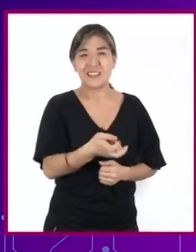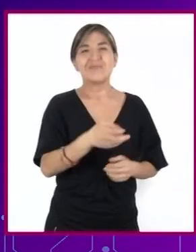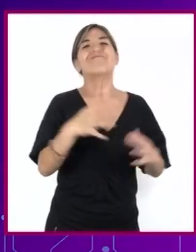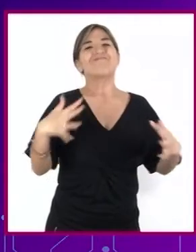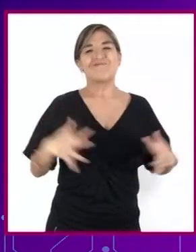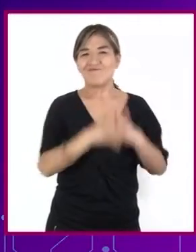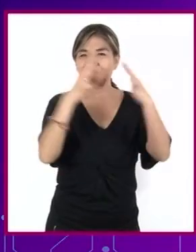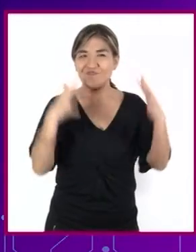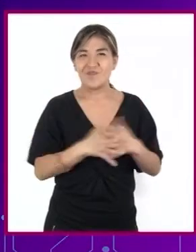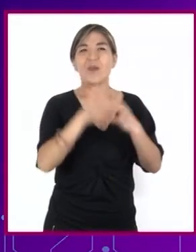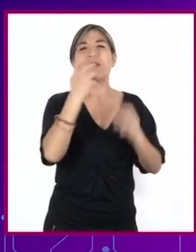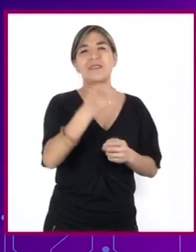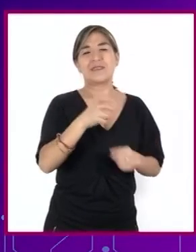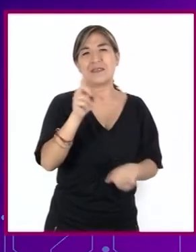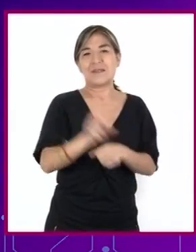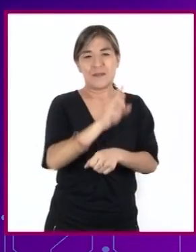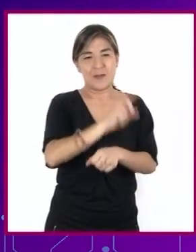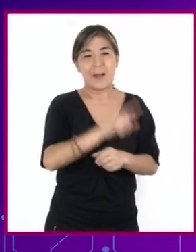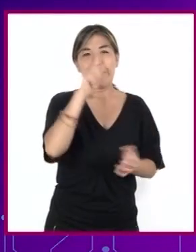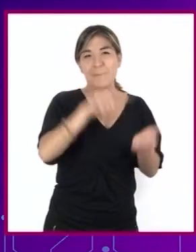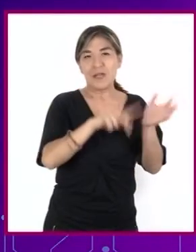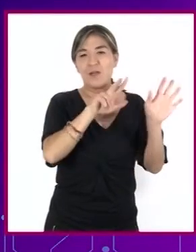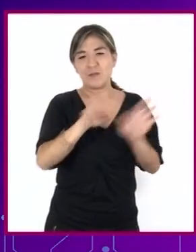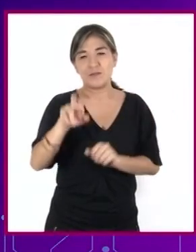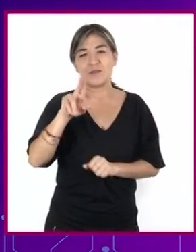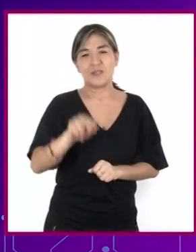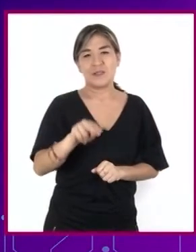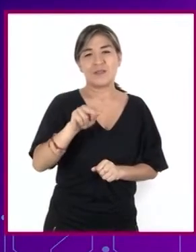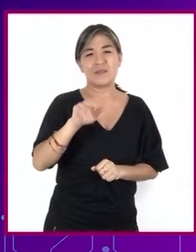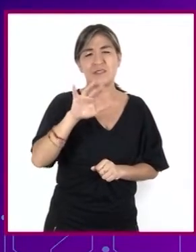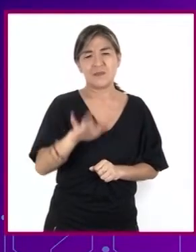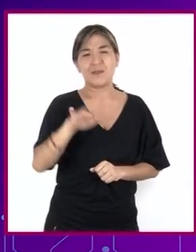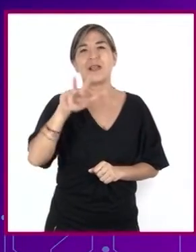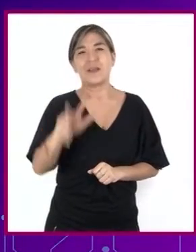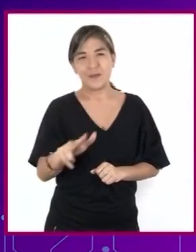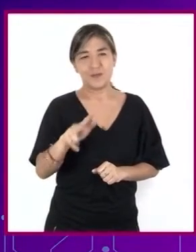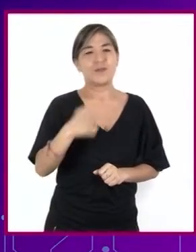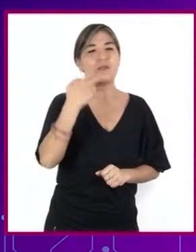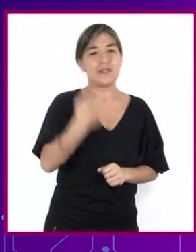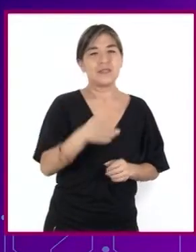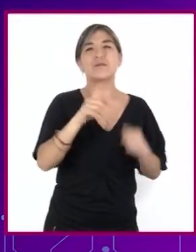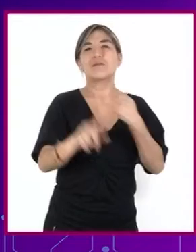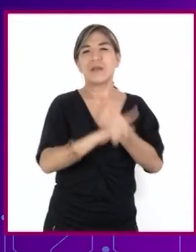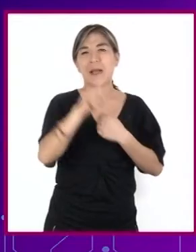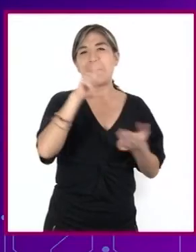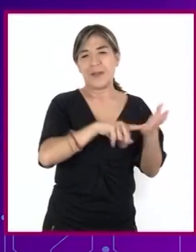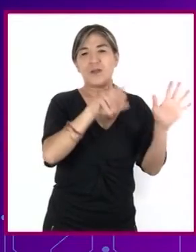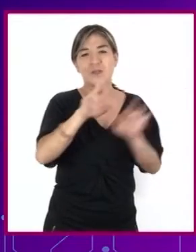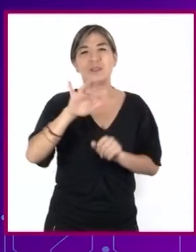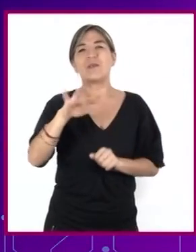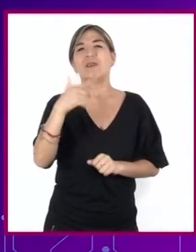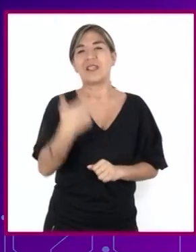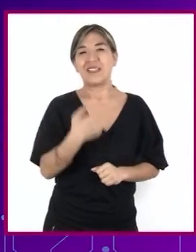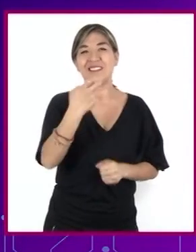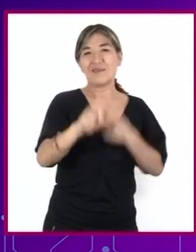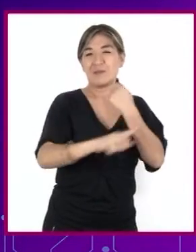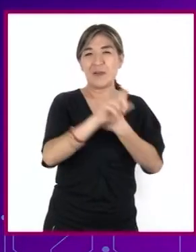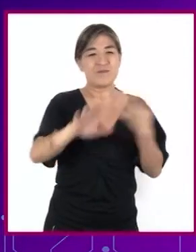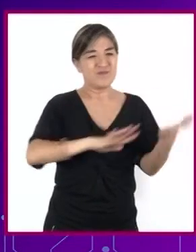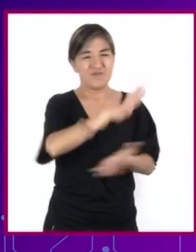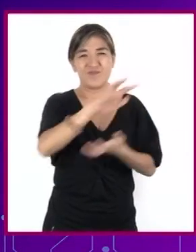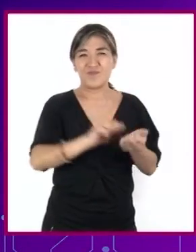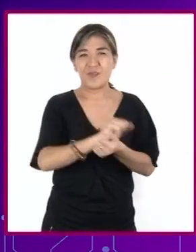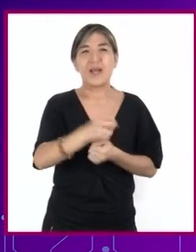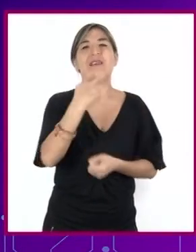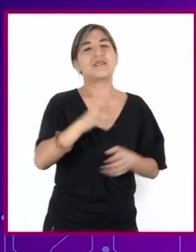motines y enfrentamientos durante 1857 y 1858. Dichas revueltas provocaron la disolución de la